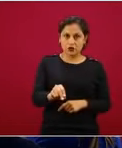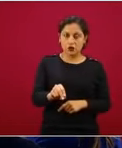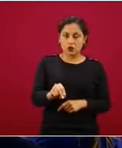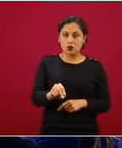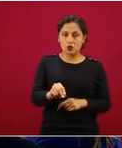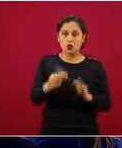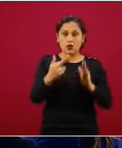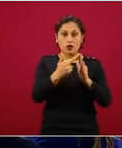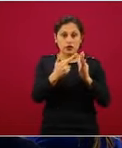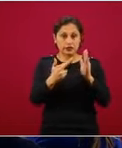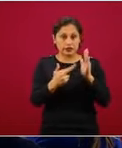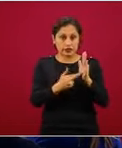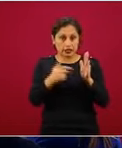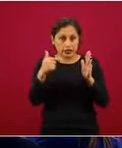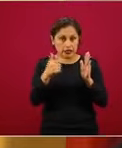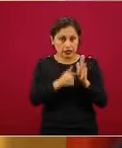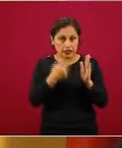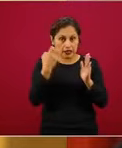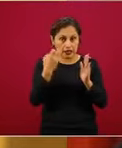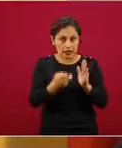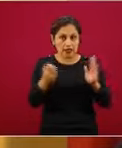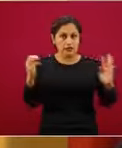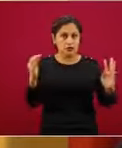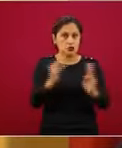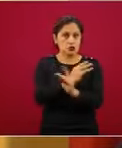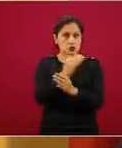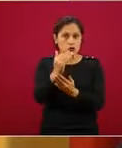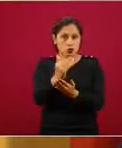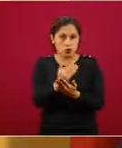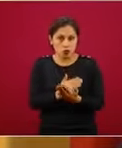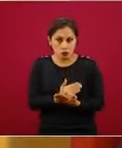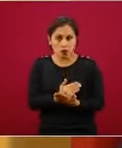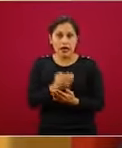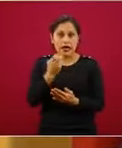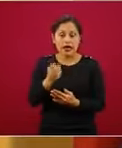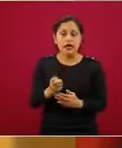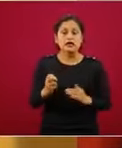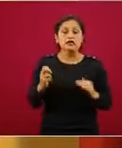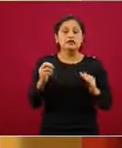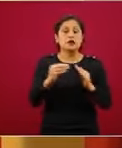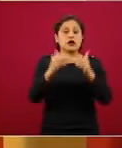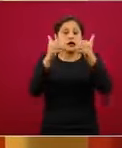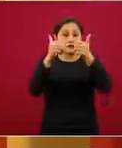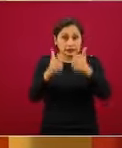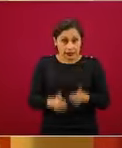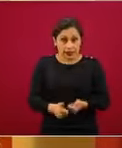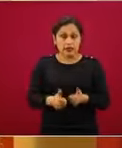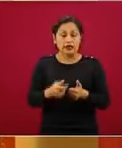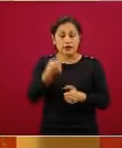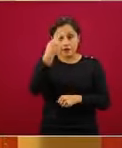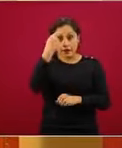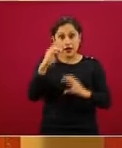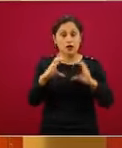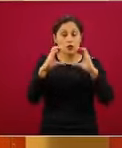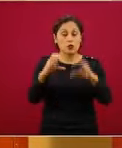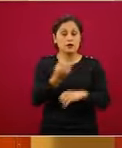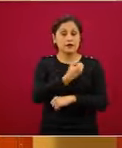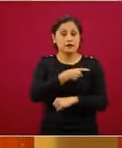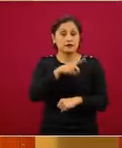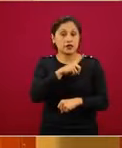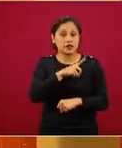la movilidad, no se ha terminado la jornada de sana distancia, simplemente ya no es nacional como una